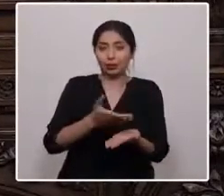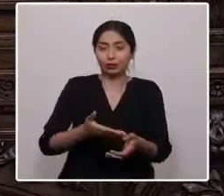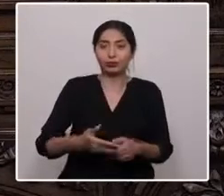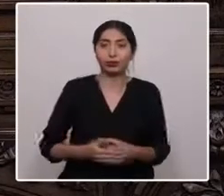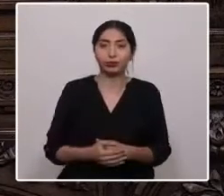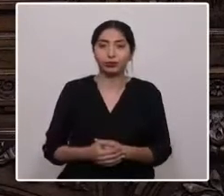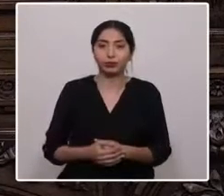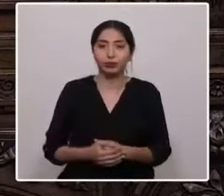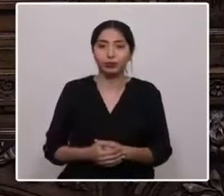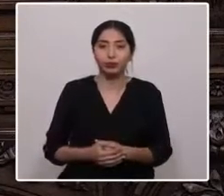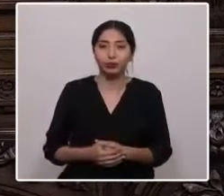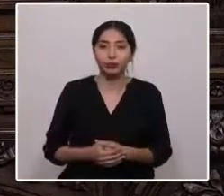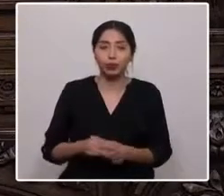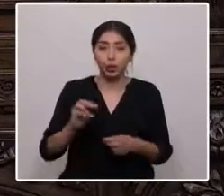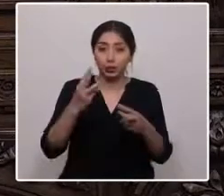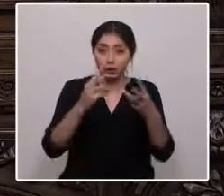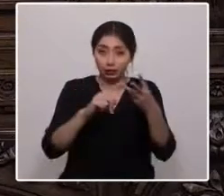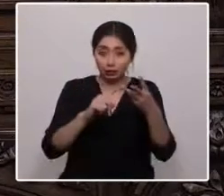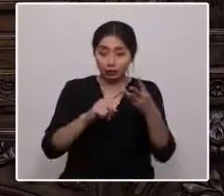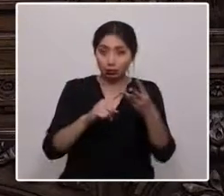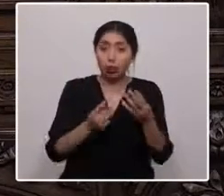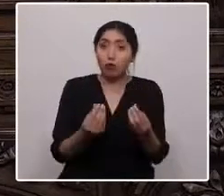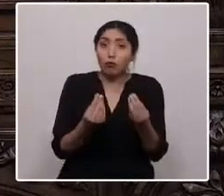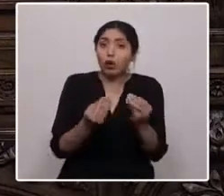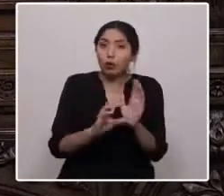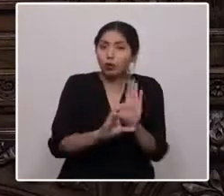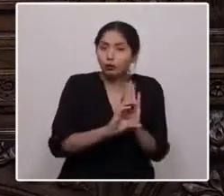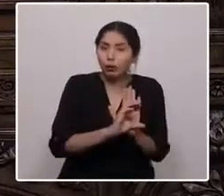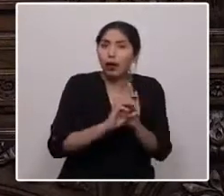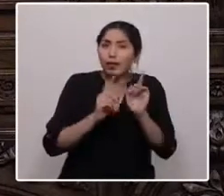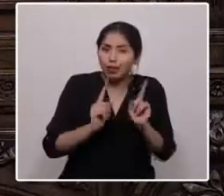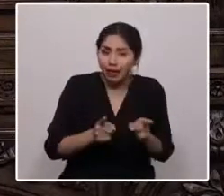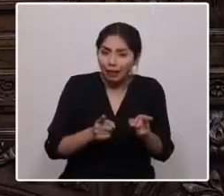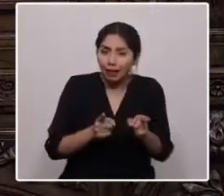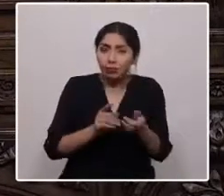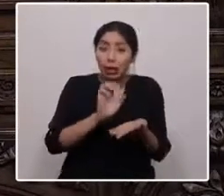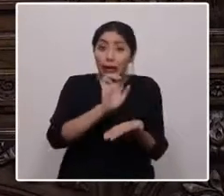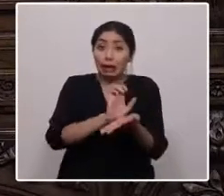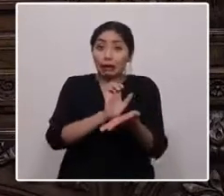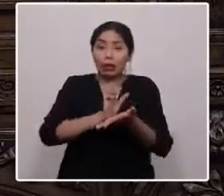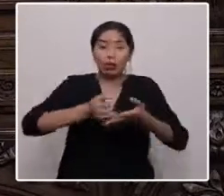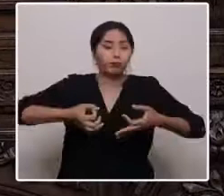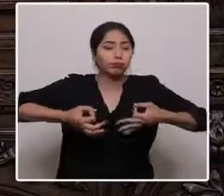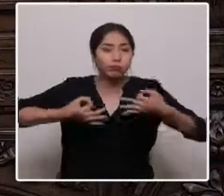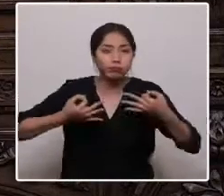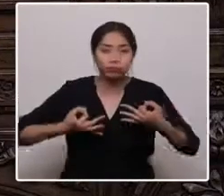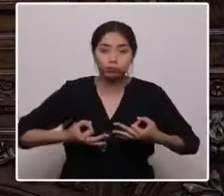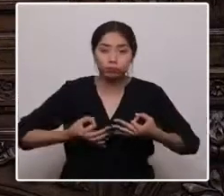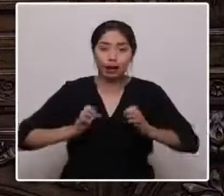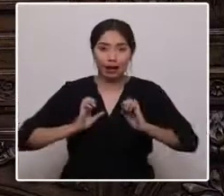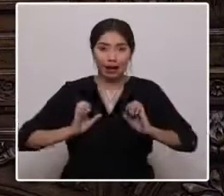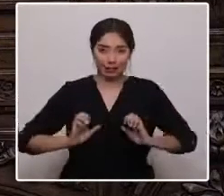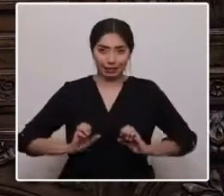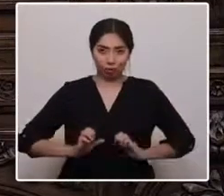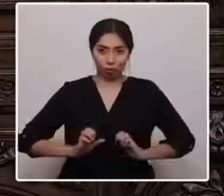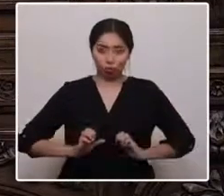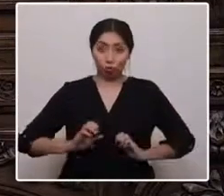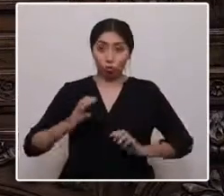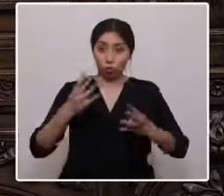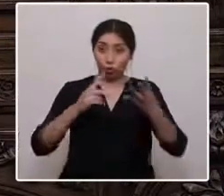tercero una buena contribución debe hacer que el estado sea eficaz un imperativo ético cuarto debe traer paz seguridad y